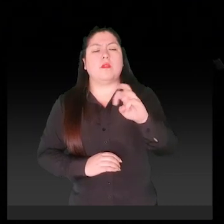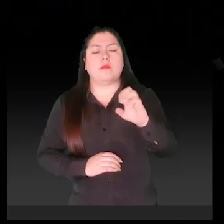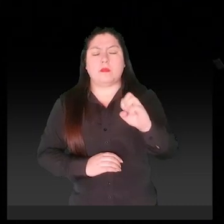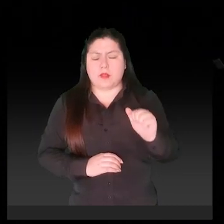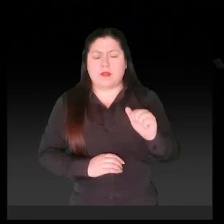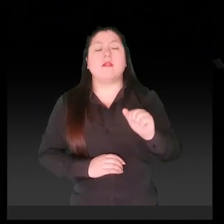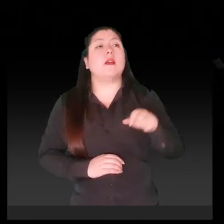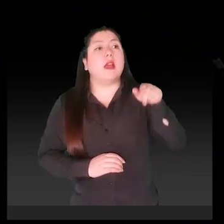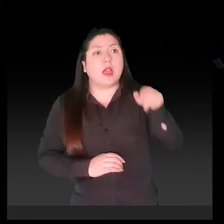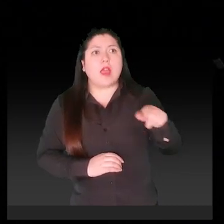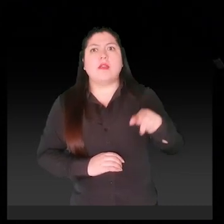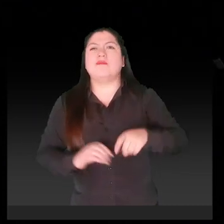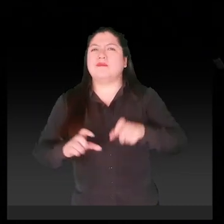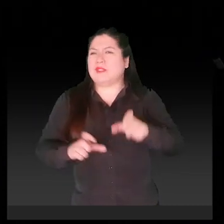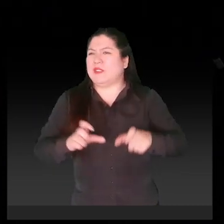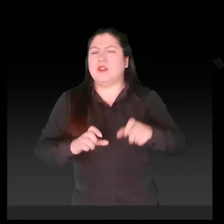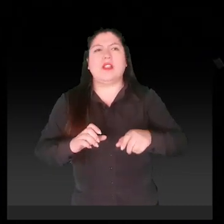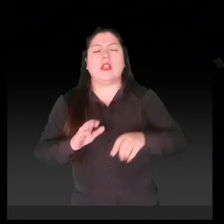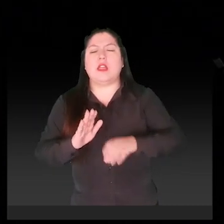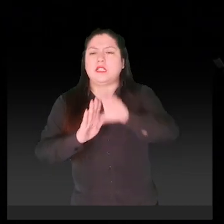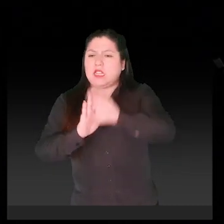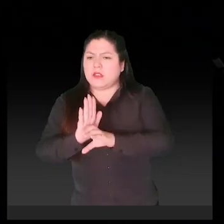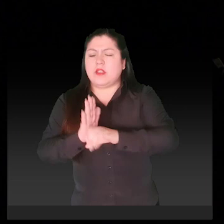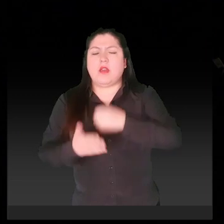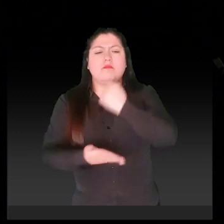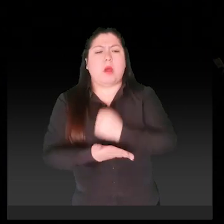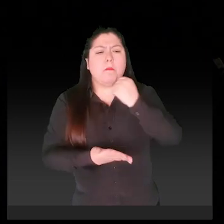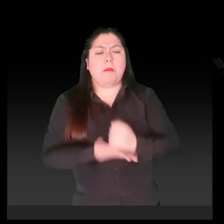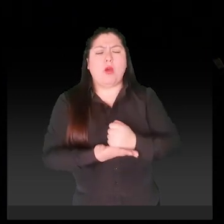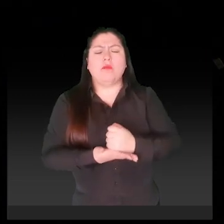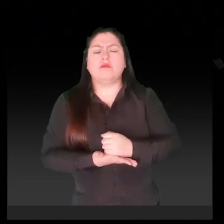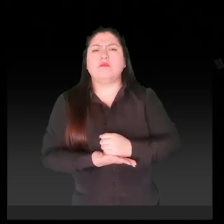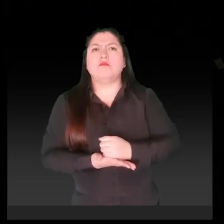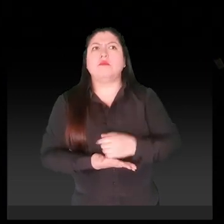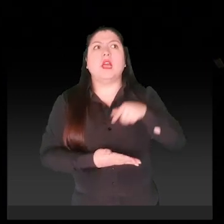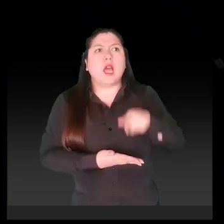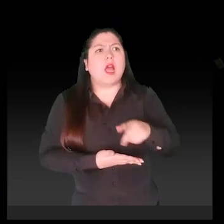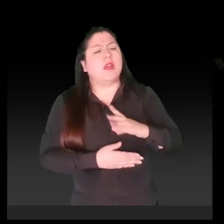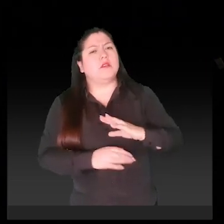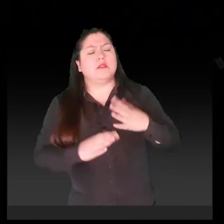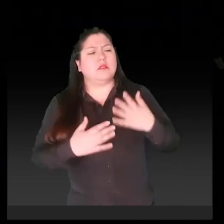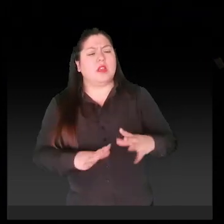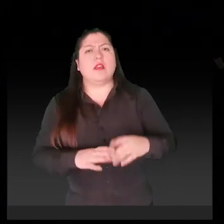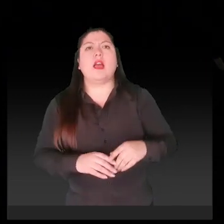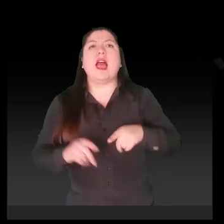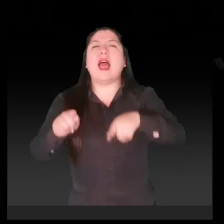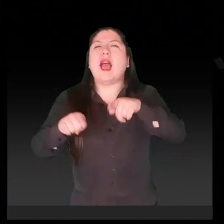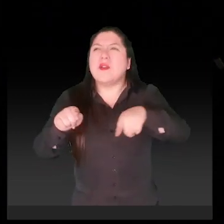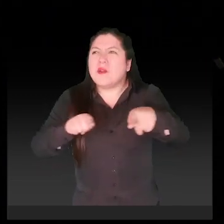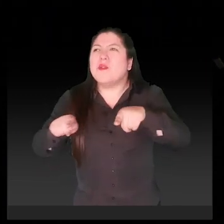a los apoderados, a las partes. Ustedes veían casualmente que en una audiencia le decían: muestre su cara, por